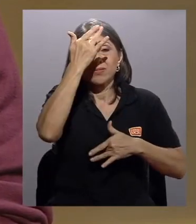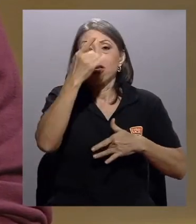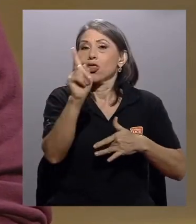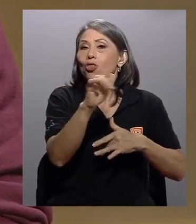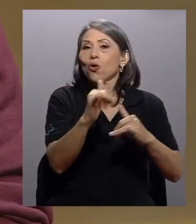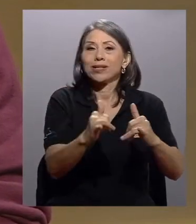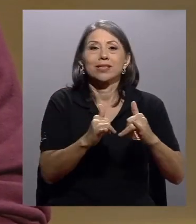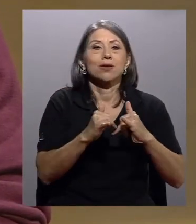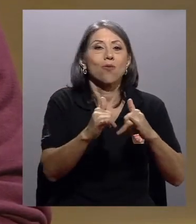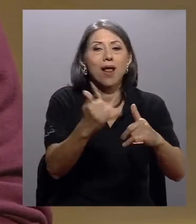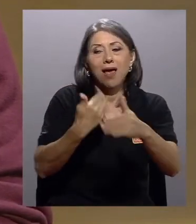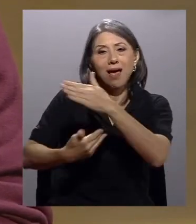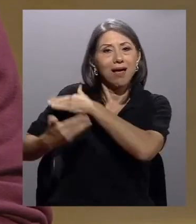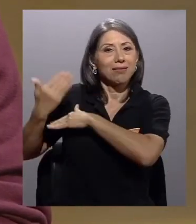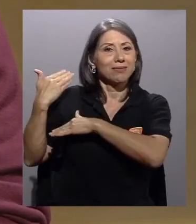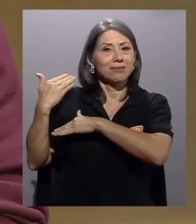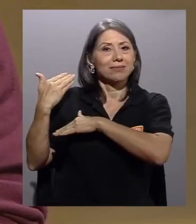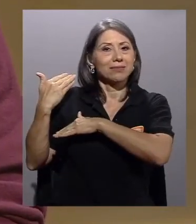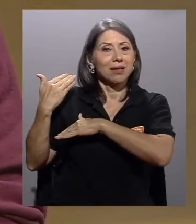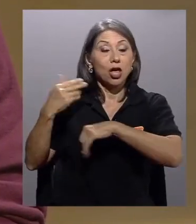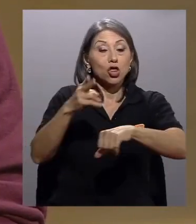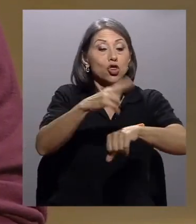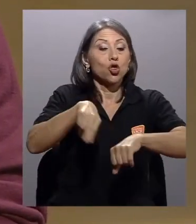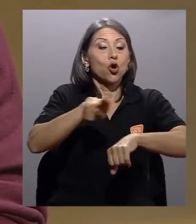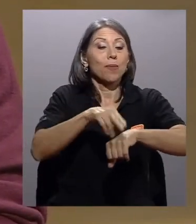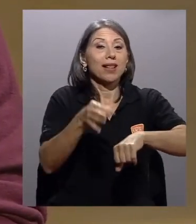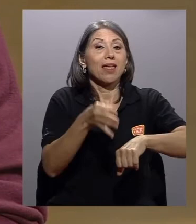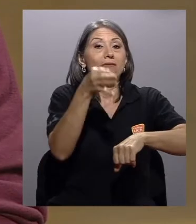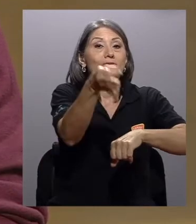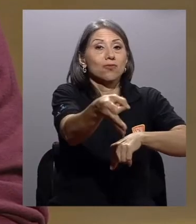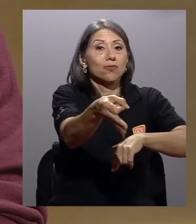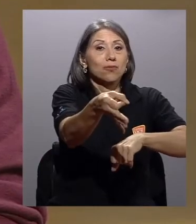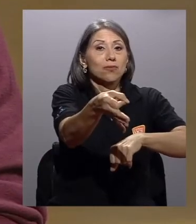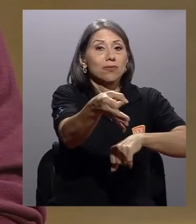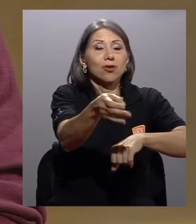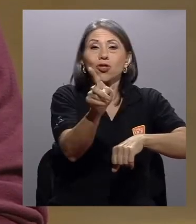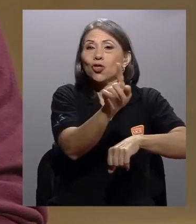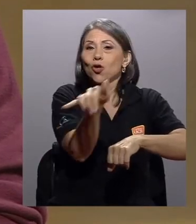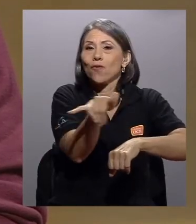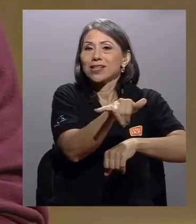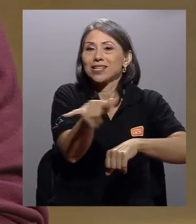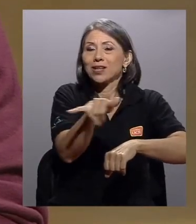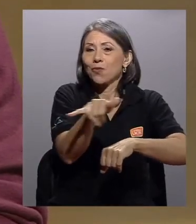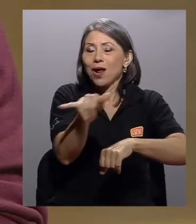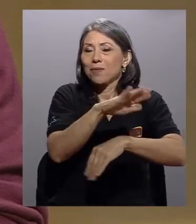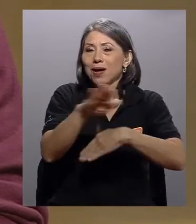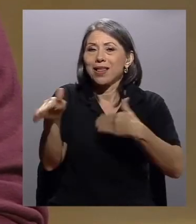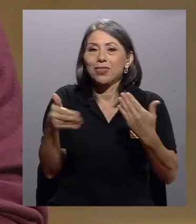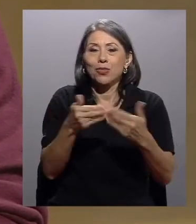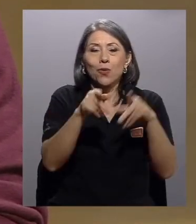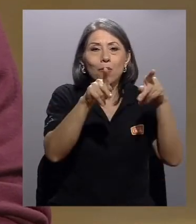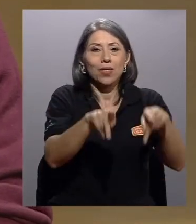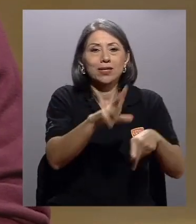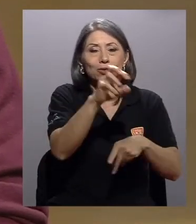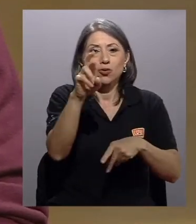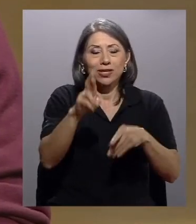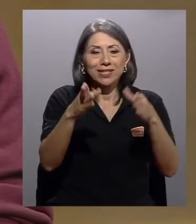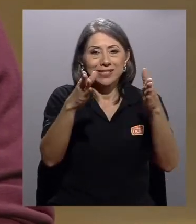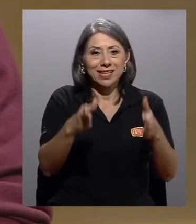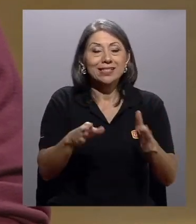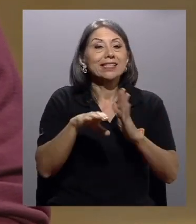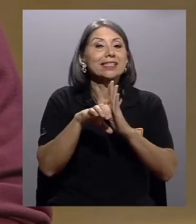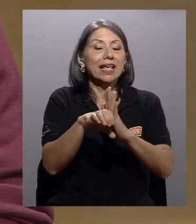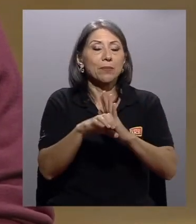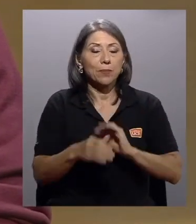el regreso, la normalidad no va a ser igual para todos, para todas y todos los costarricenses.